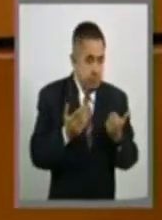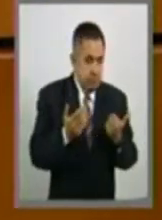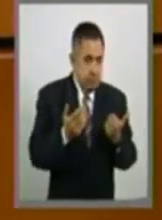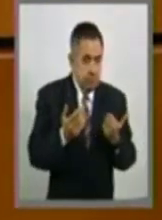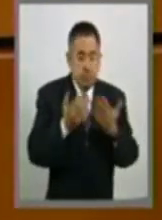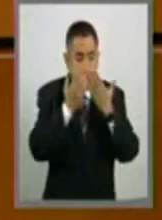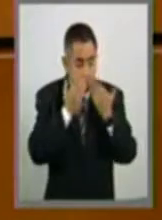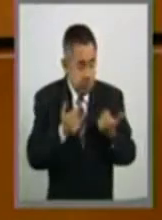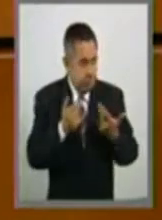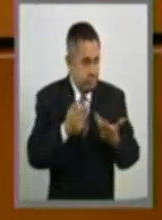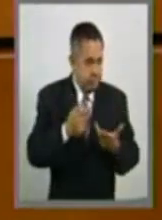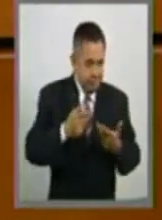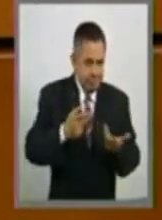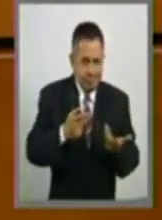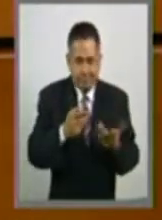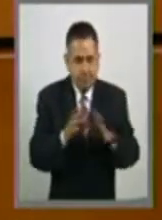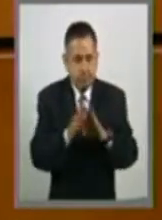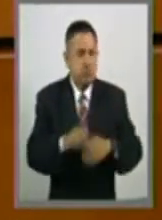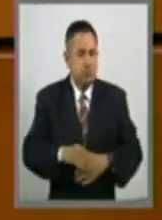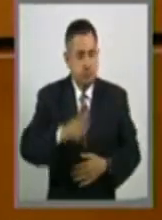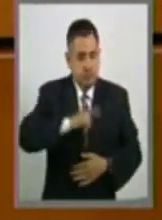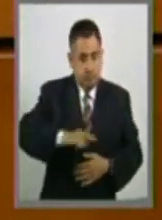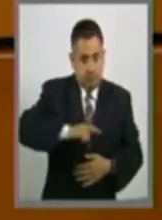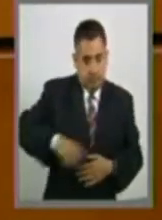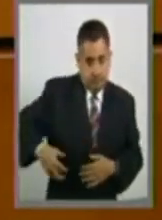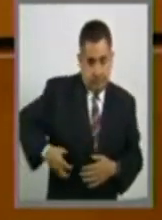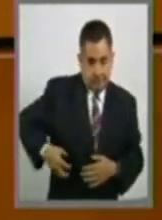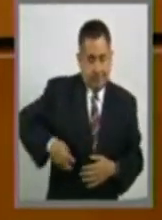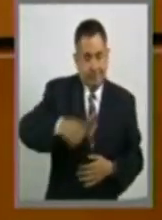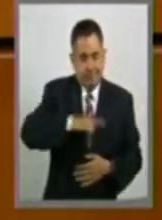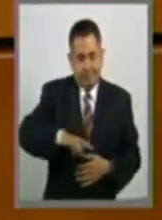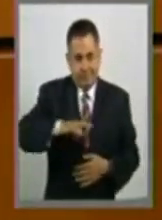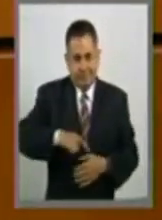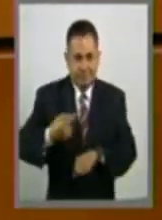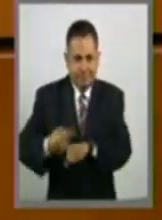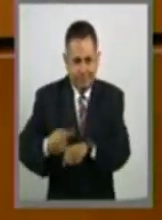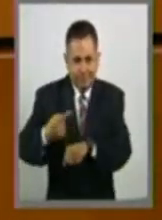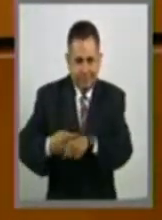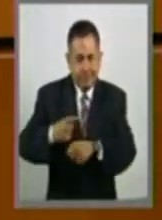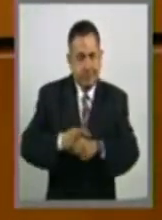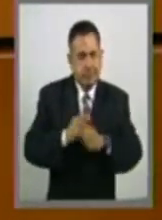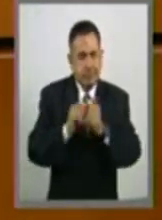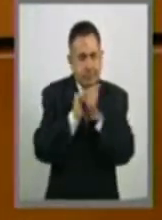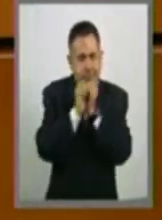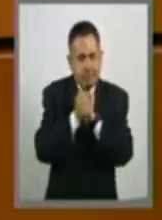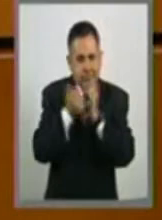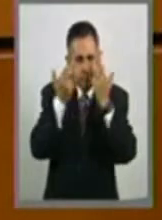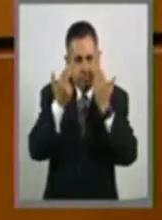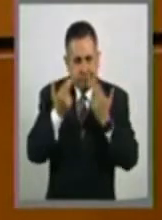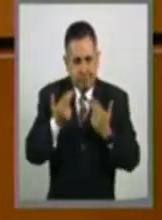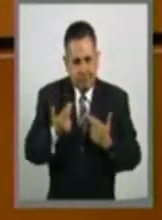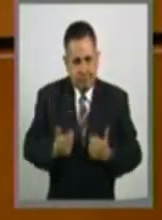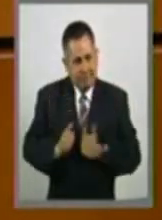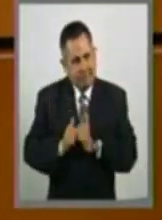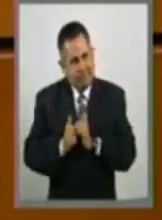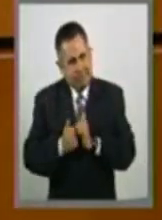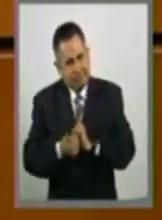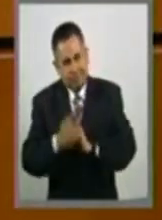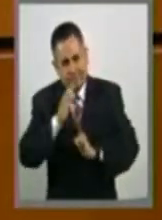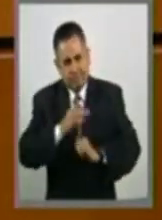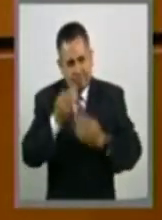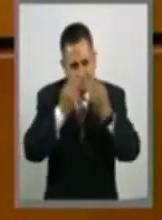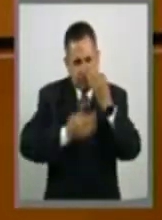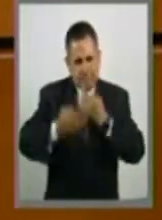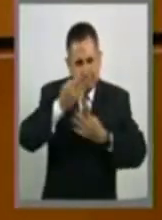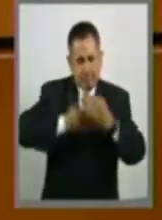La insuficiencia renal es causada principalmente por padecimientos crónico-degenerativos mal controlados, entre